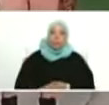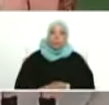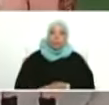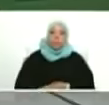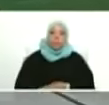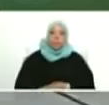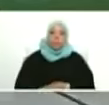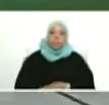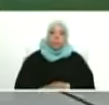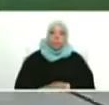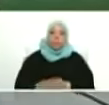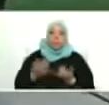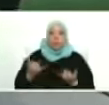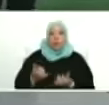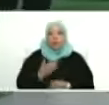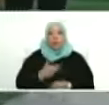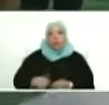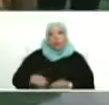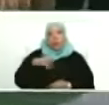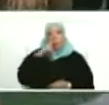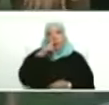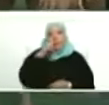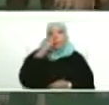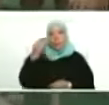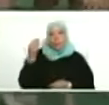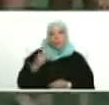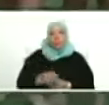Le damos el pase, señor presidente.